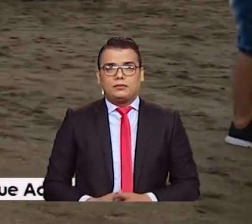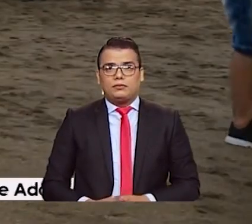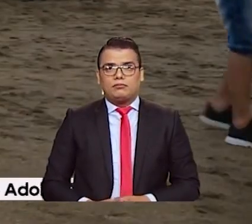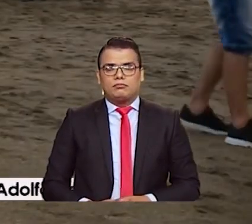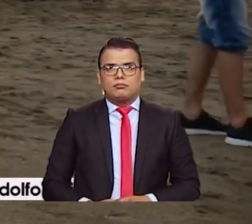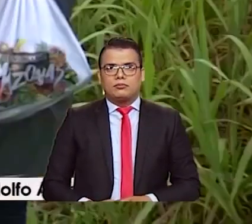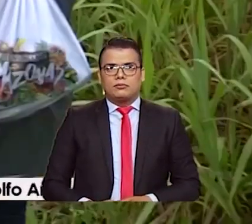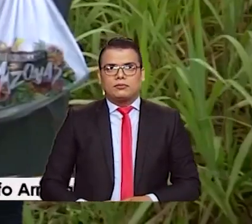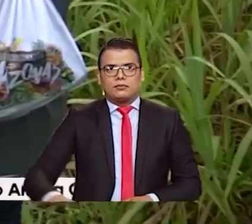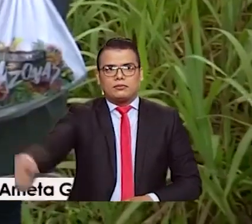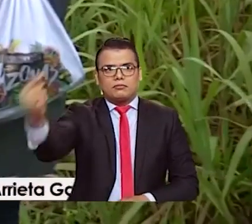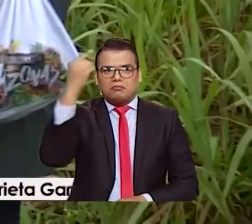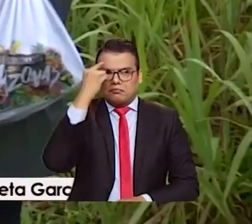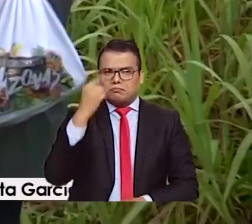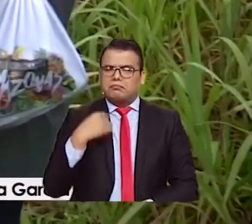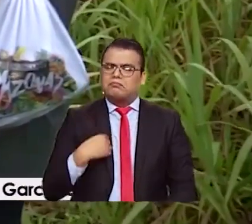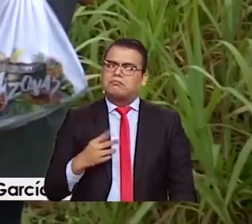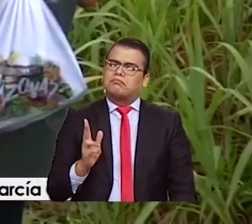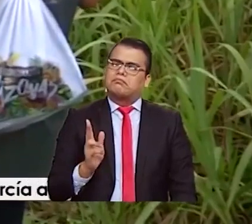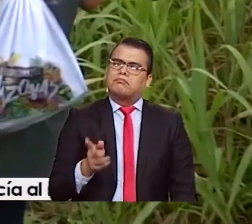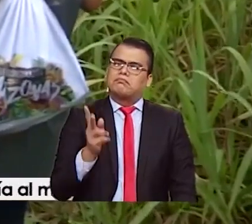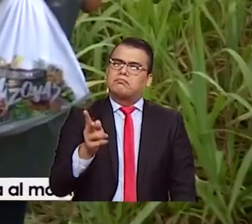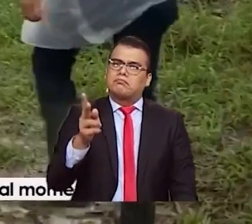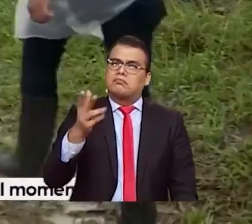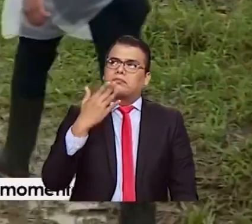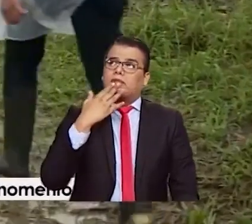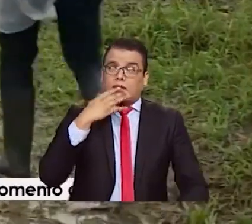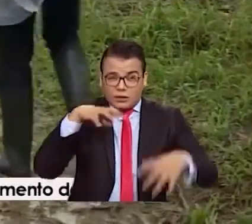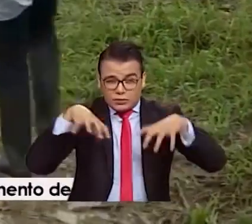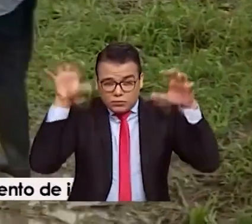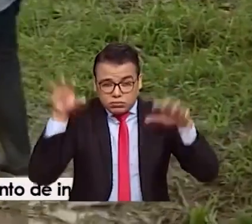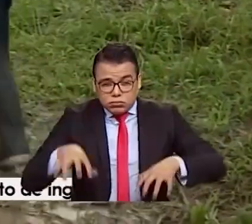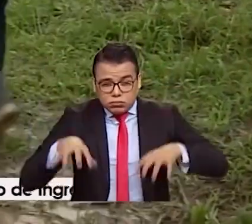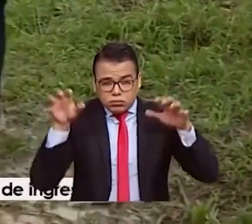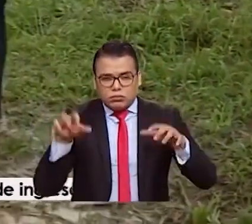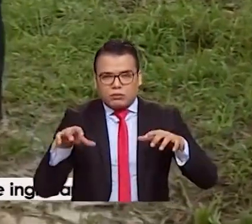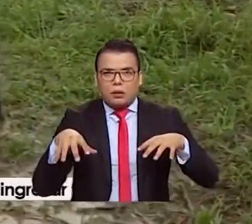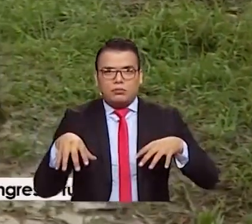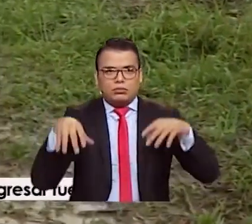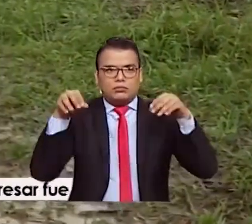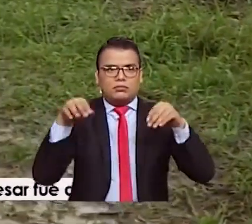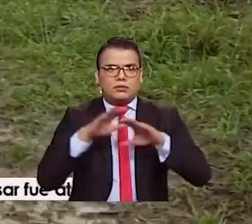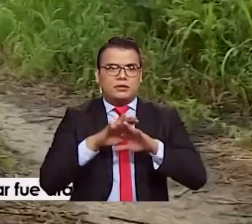Parecía como si se fuera avanzando y por fortuna el clima fue más benévolo que de costumbre.